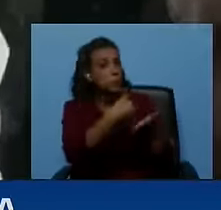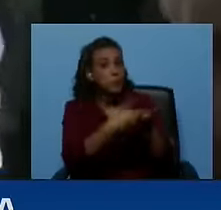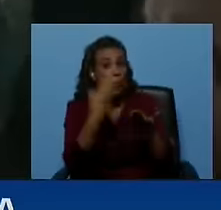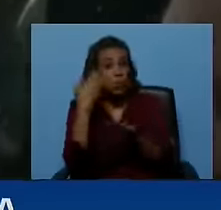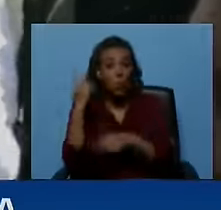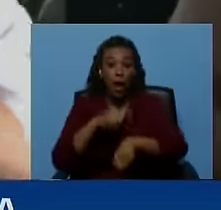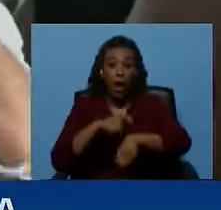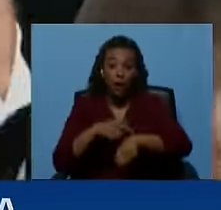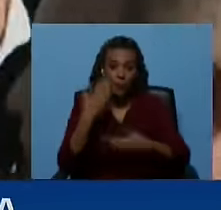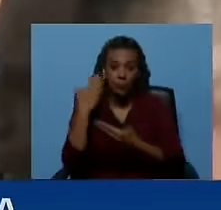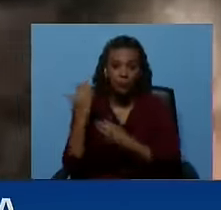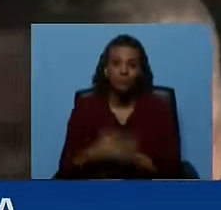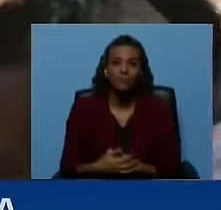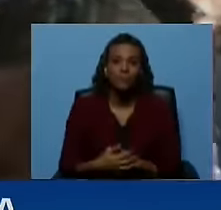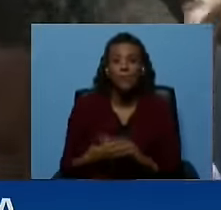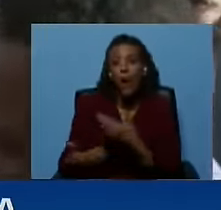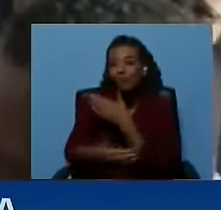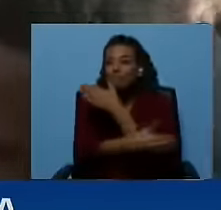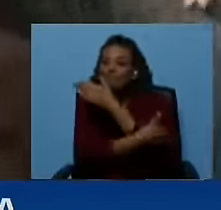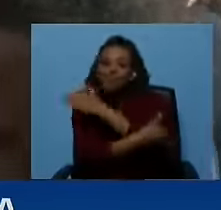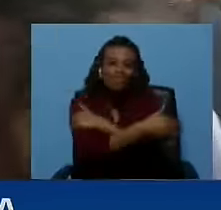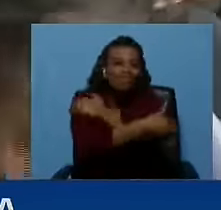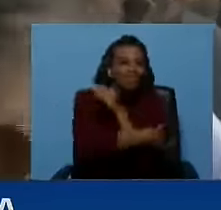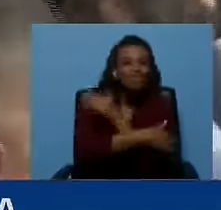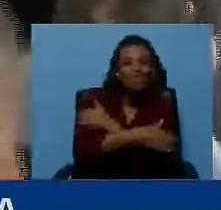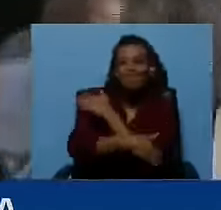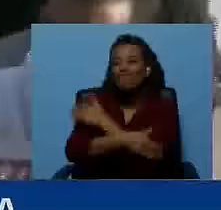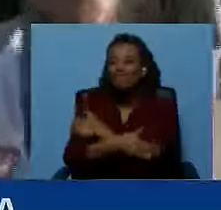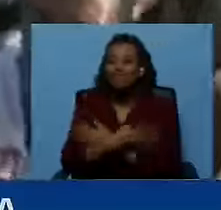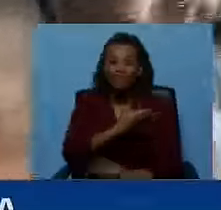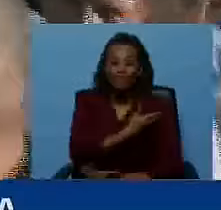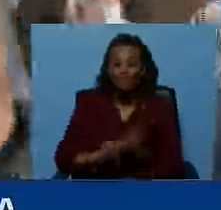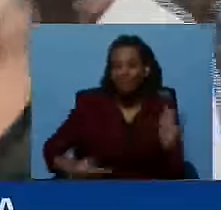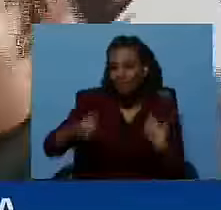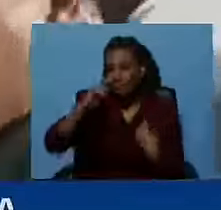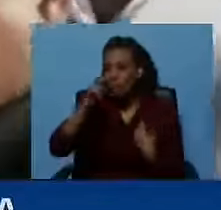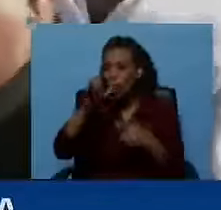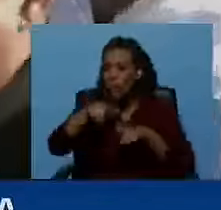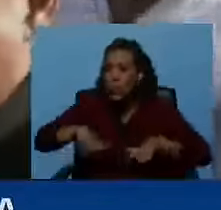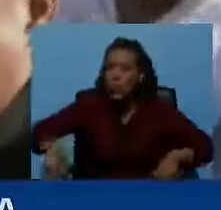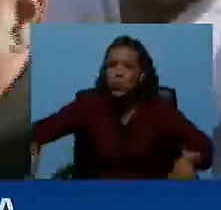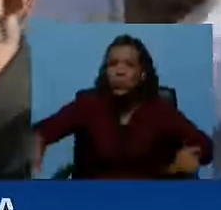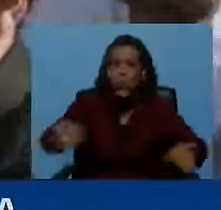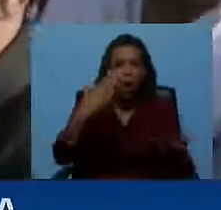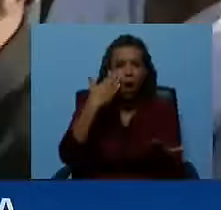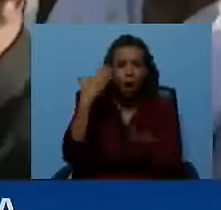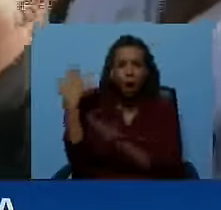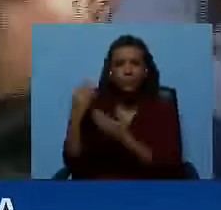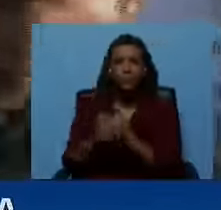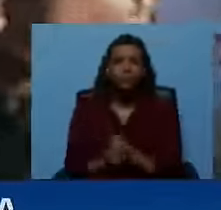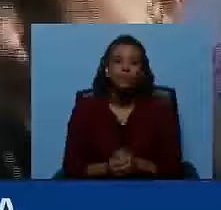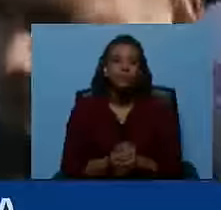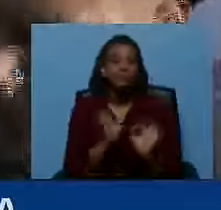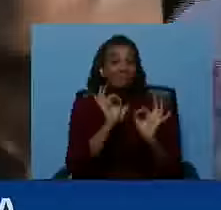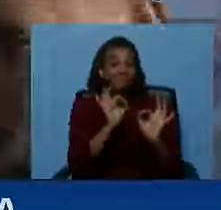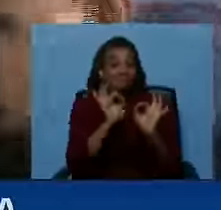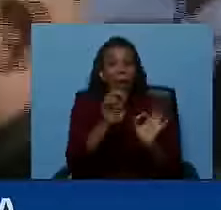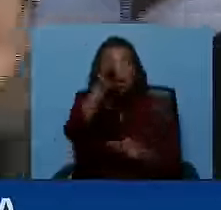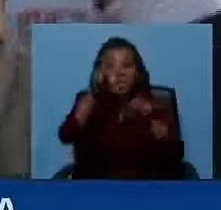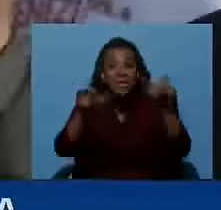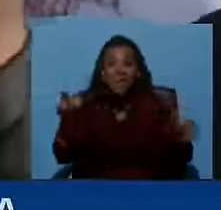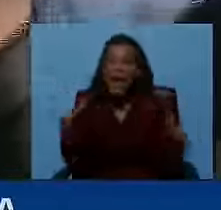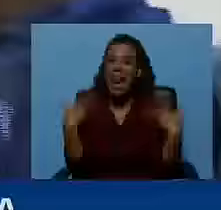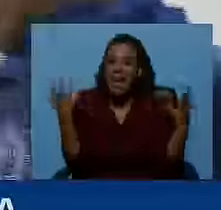este momento se registra abrazando al presidente constitucional de la República bolivariana de Venezuela quien con